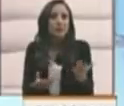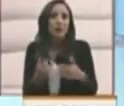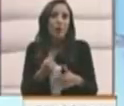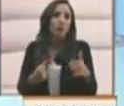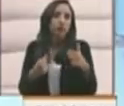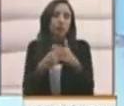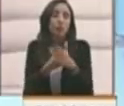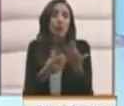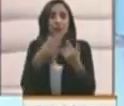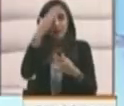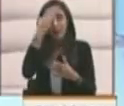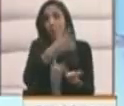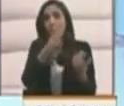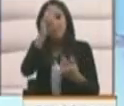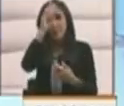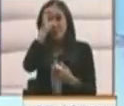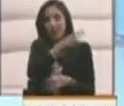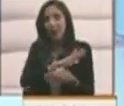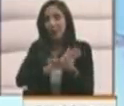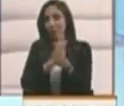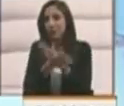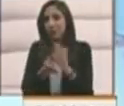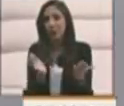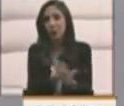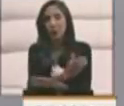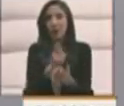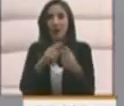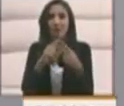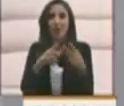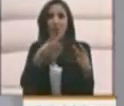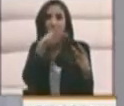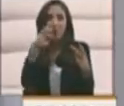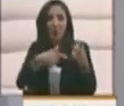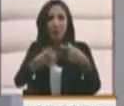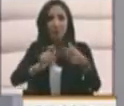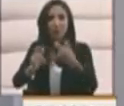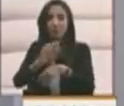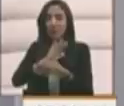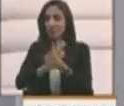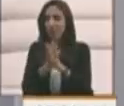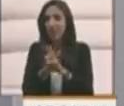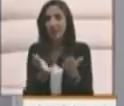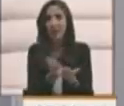del bachaqueo, a las mafias del narcotráfico,